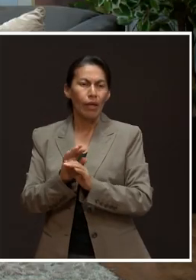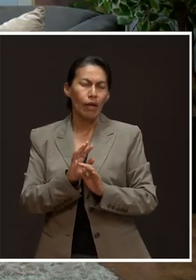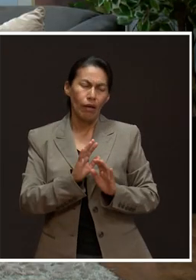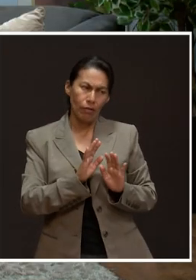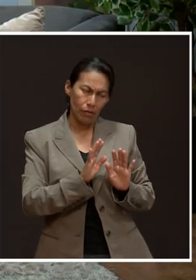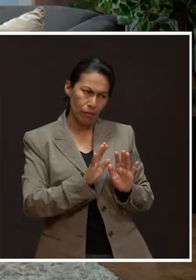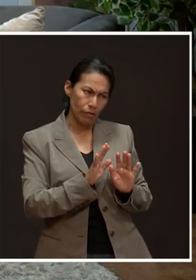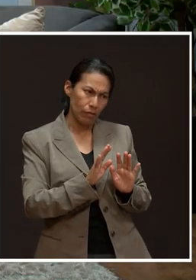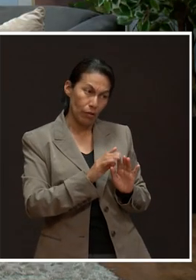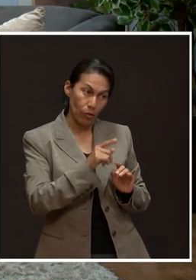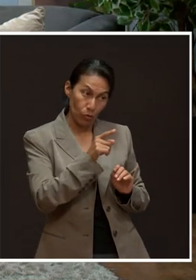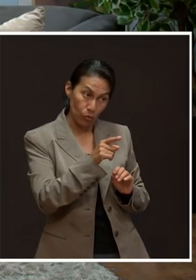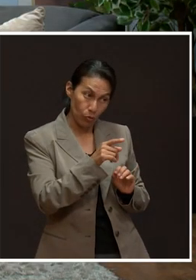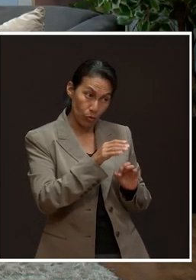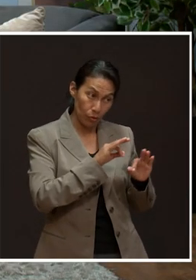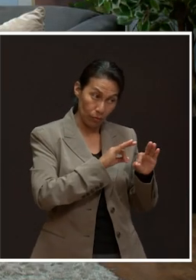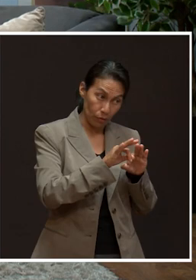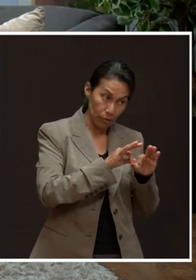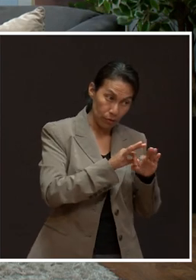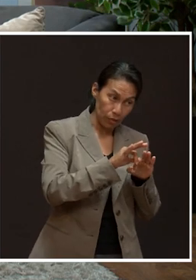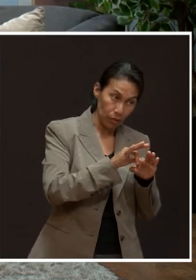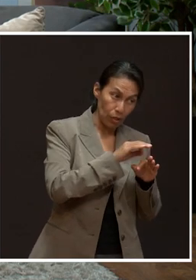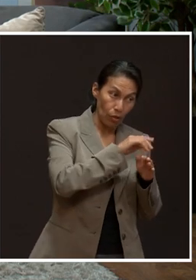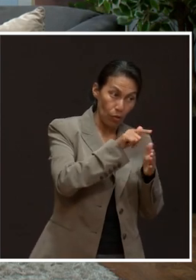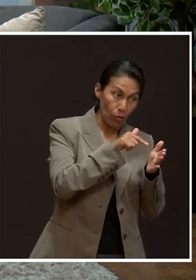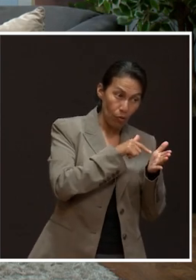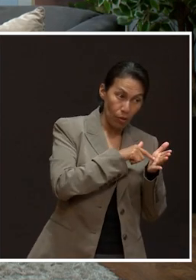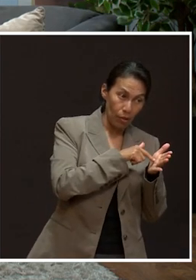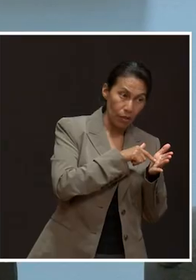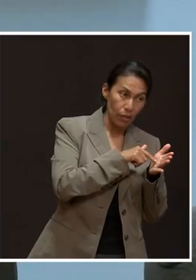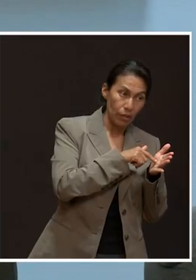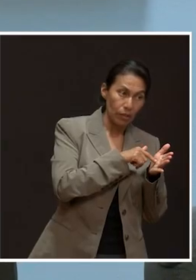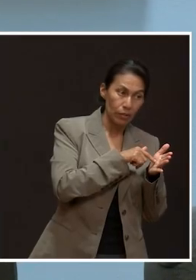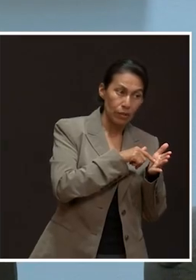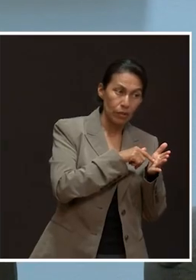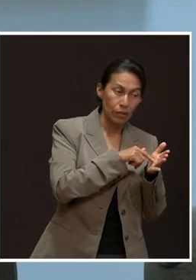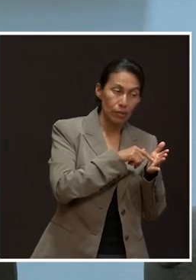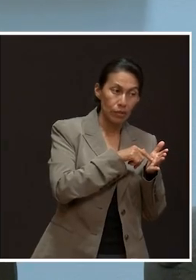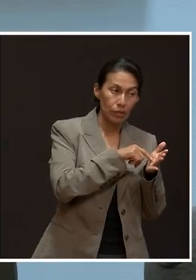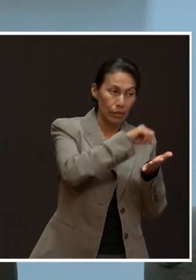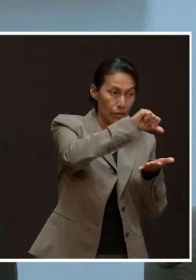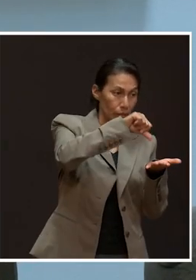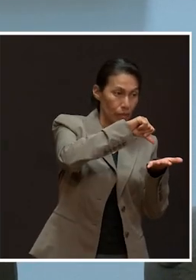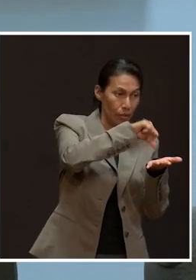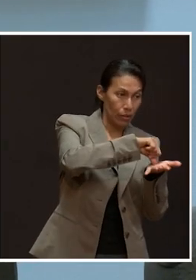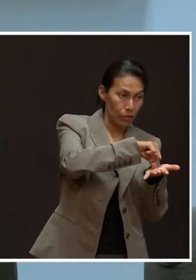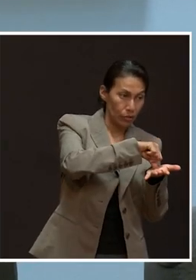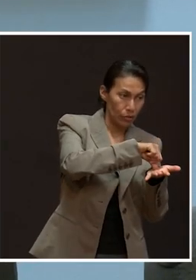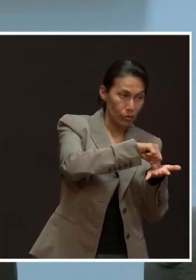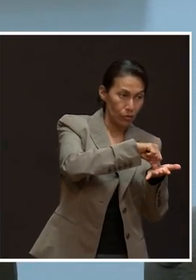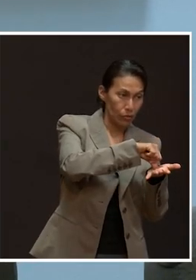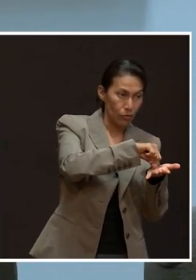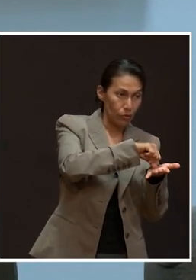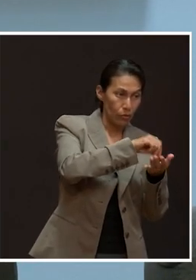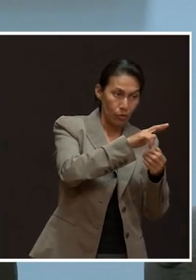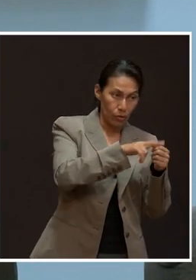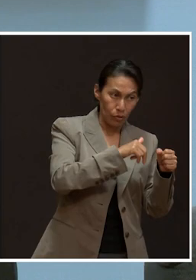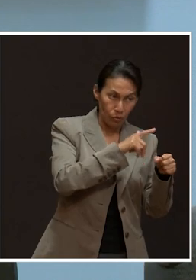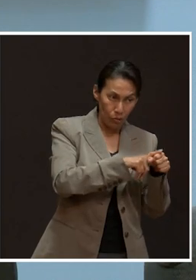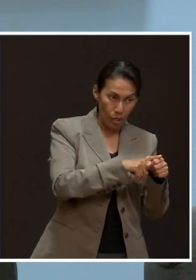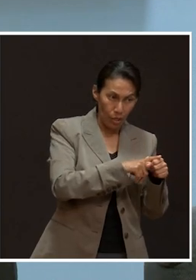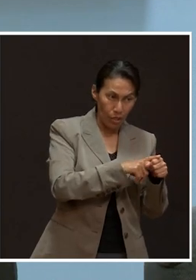Entonces, tú trabajaste en un lugar que es un centro de, digamos, rehabilitación